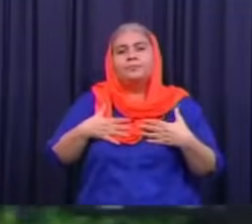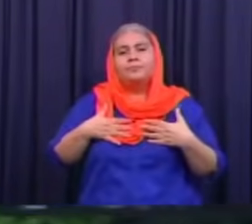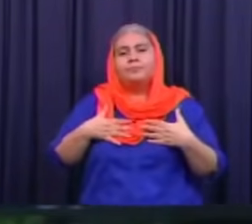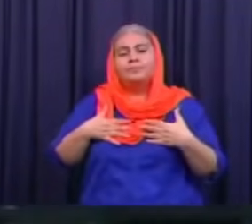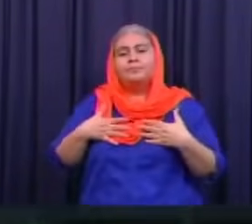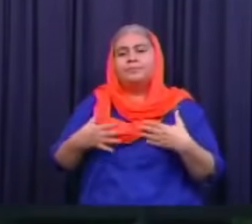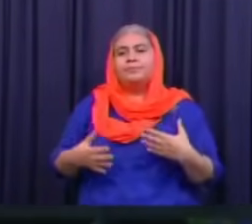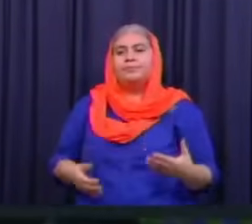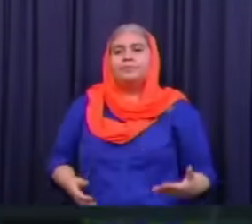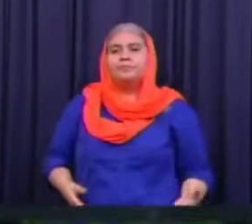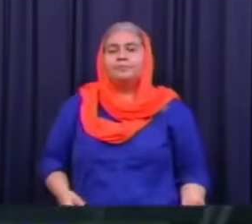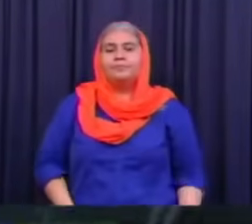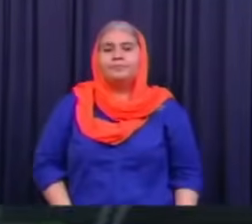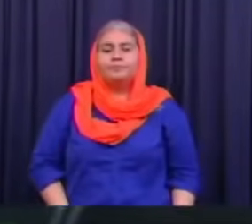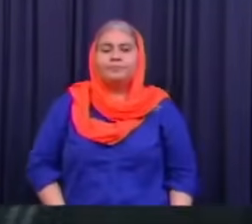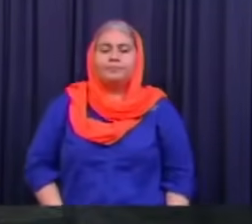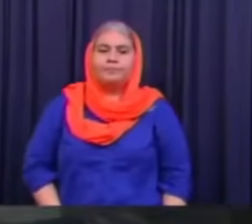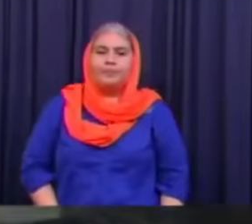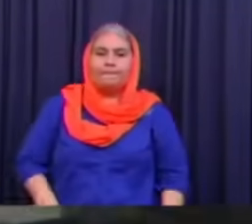Cantemos al